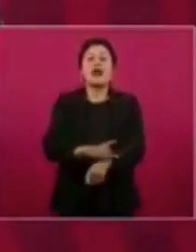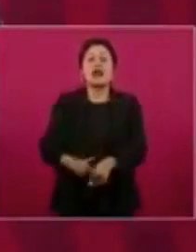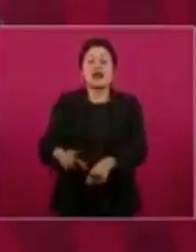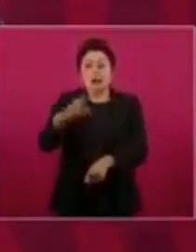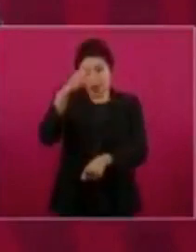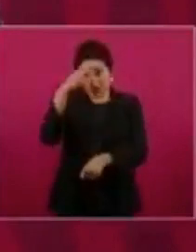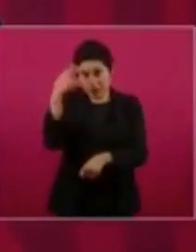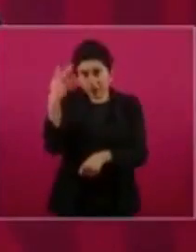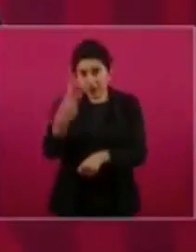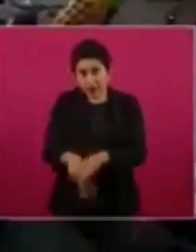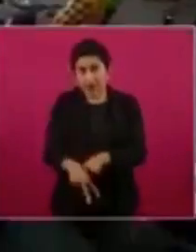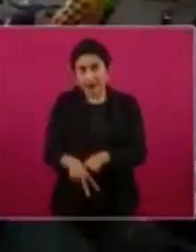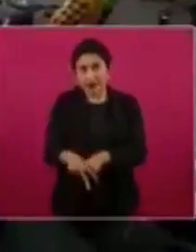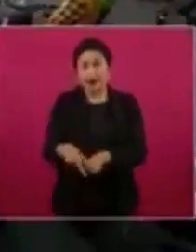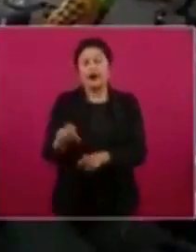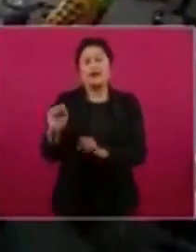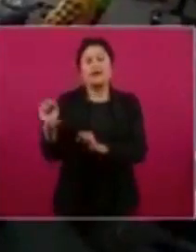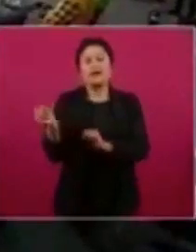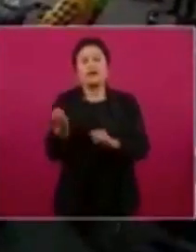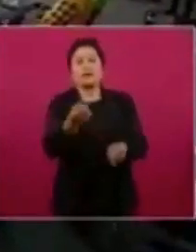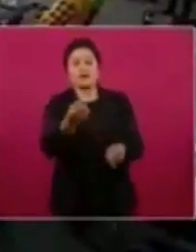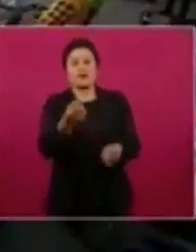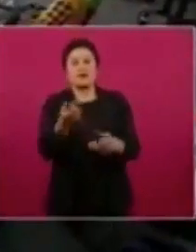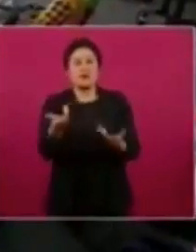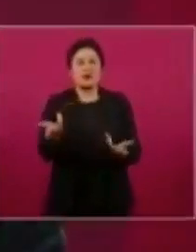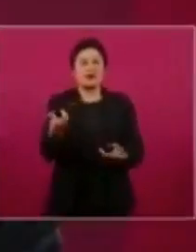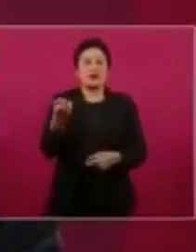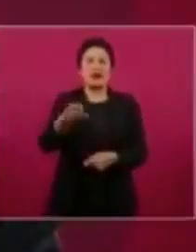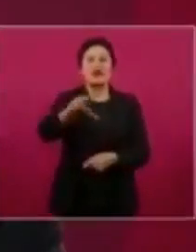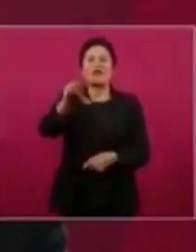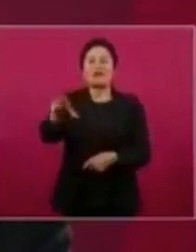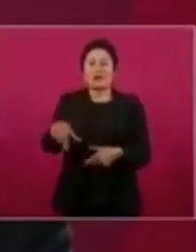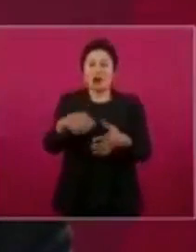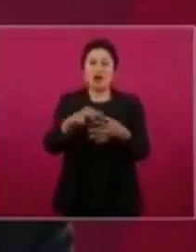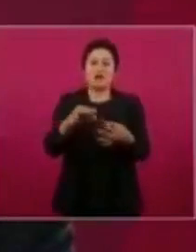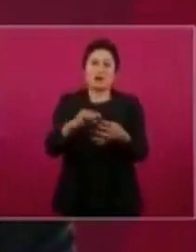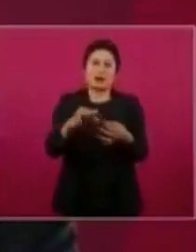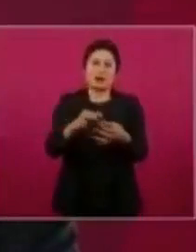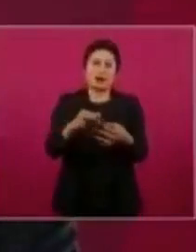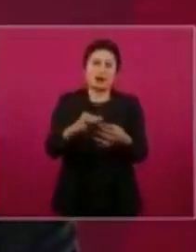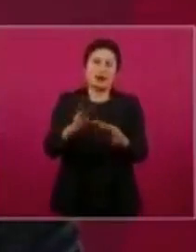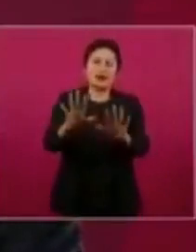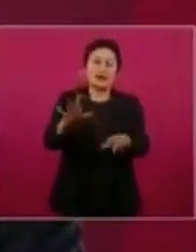de béisbol, sí, pero ya lo van a explicar, miren,